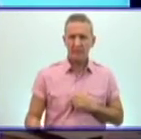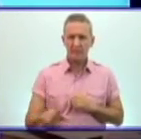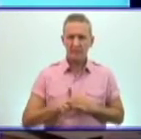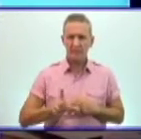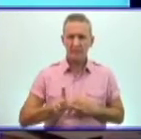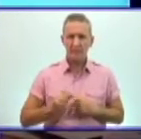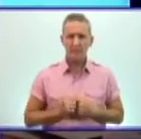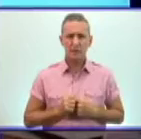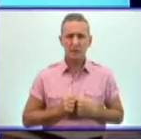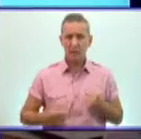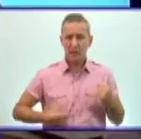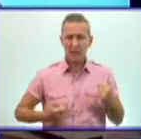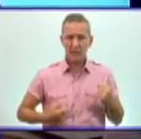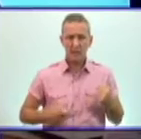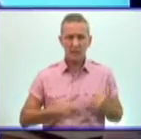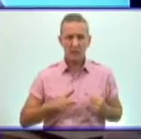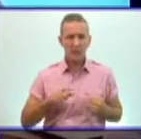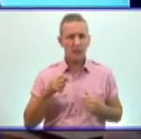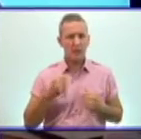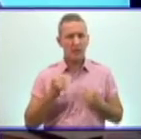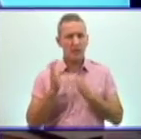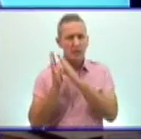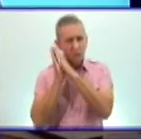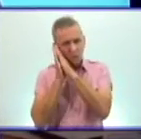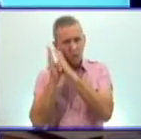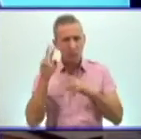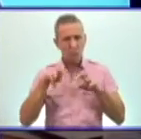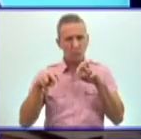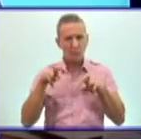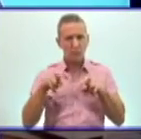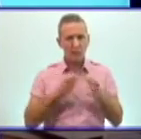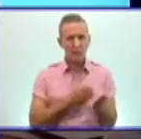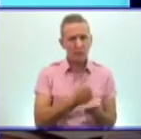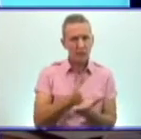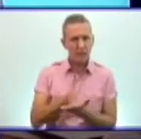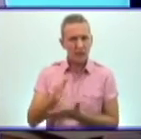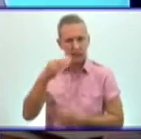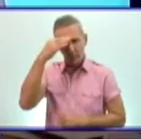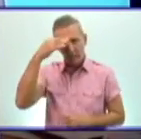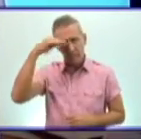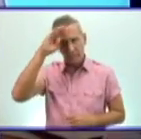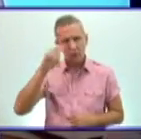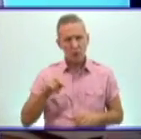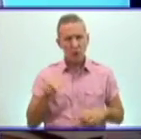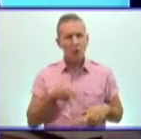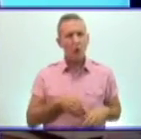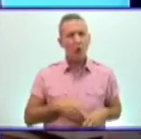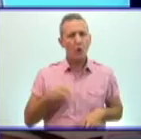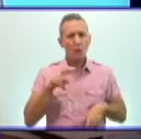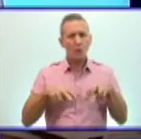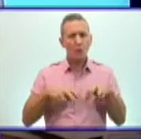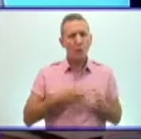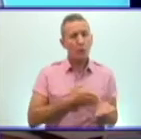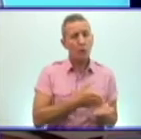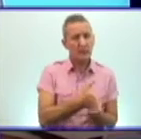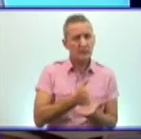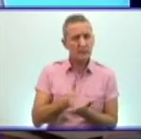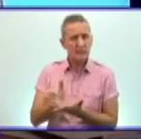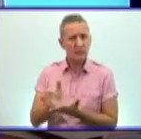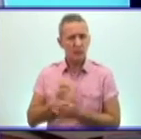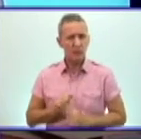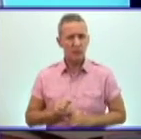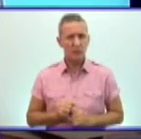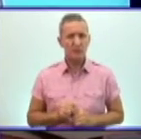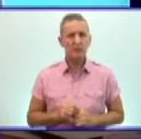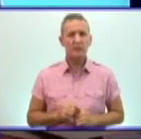no durmió en toda la noche buscándole caminos a la patria. Buscar camino. Buscar camino también es el